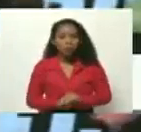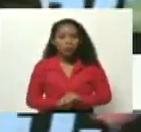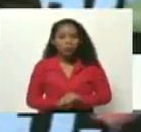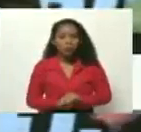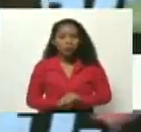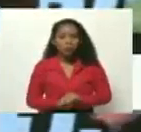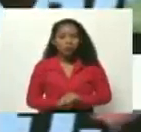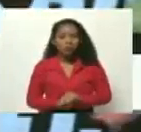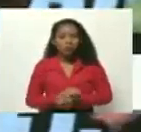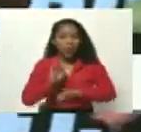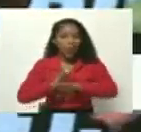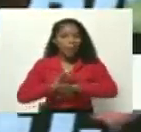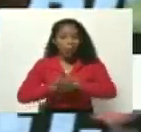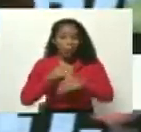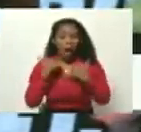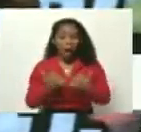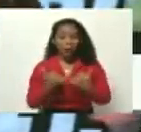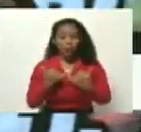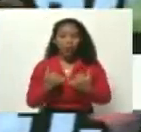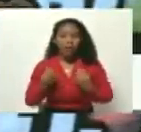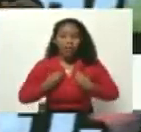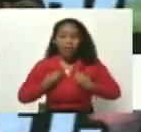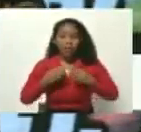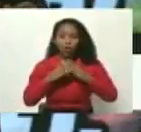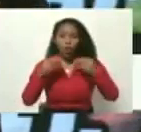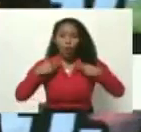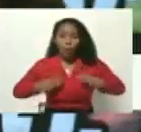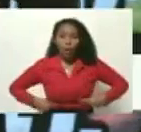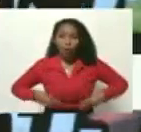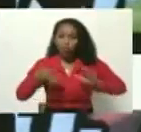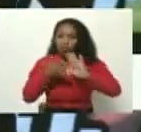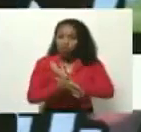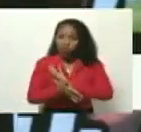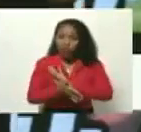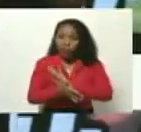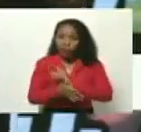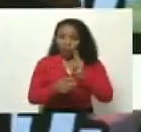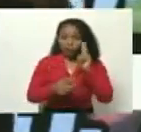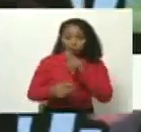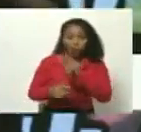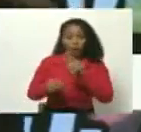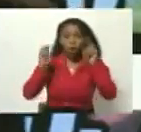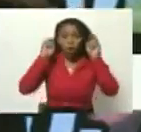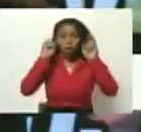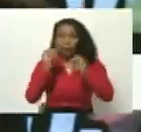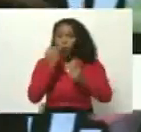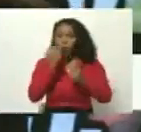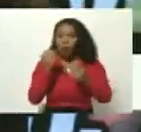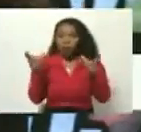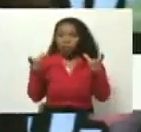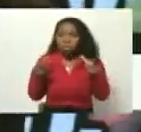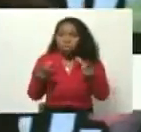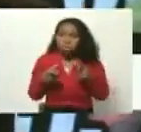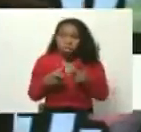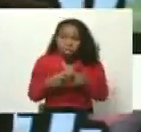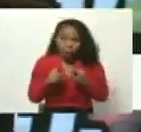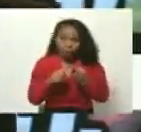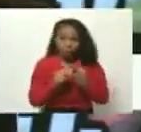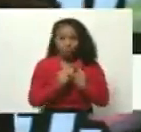¿Qué consecuencias estamos viviendo hoy toda la humanidad, encareciendo los productos alimentarios,